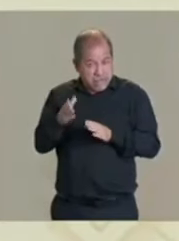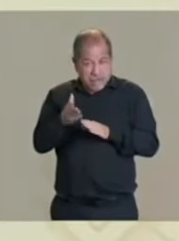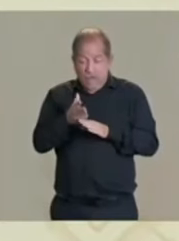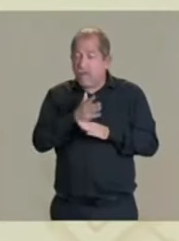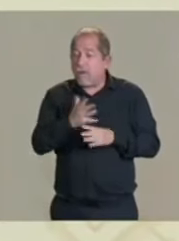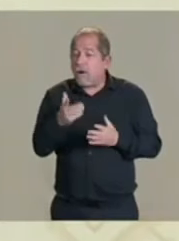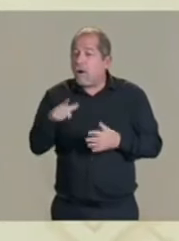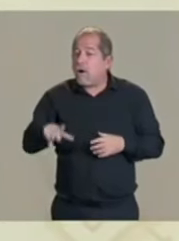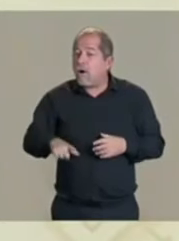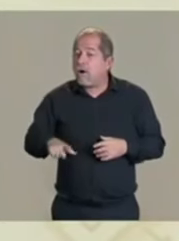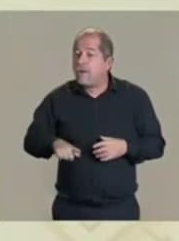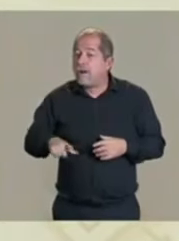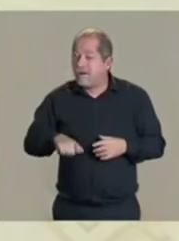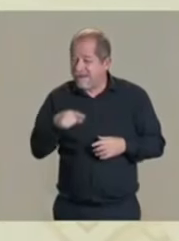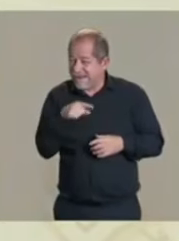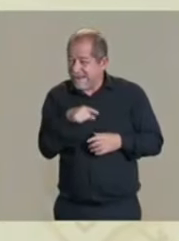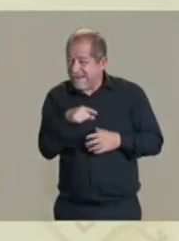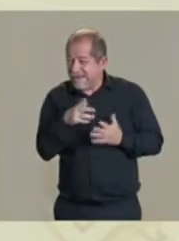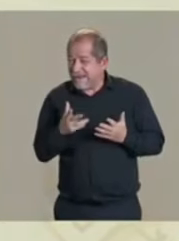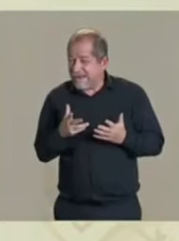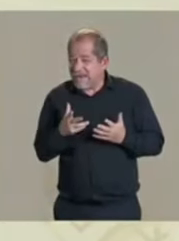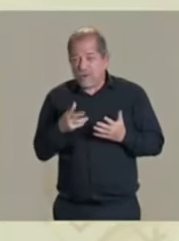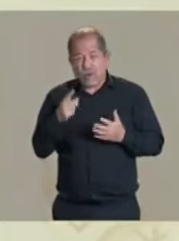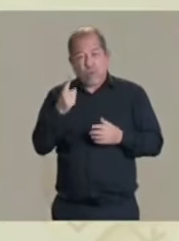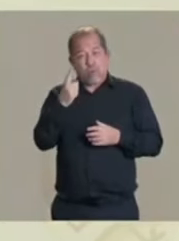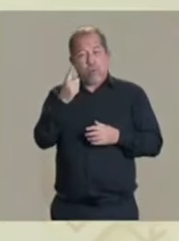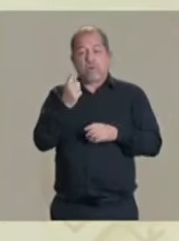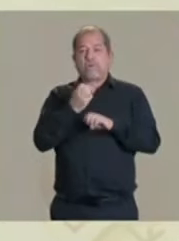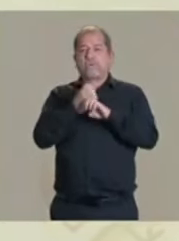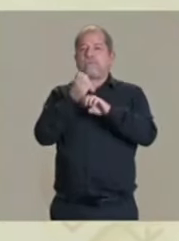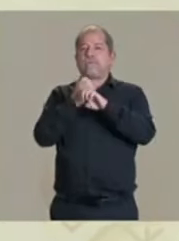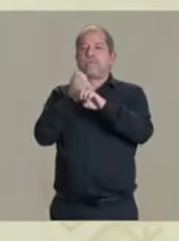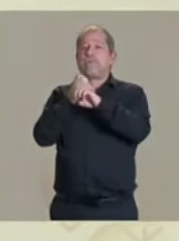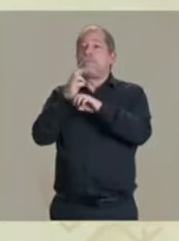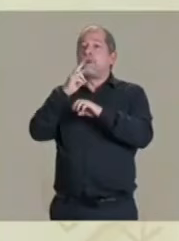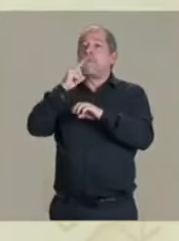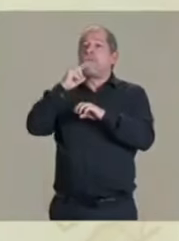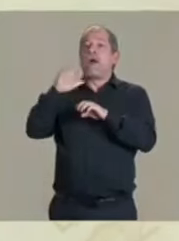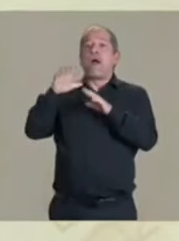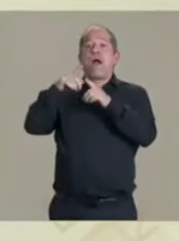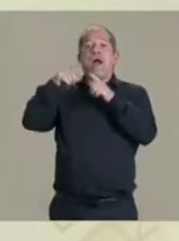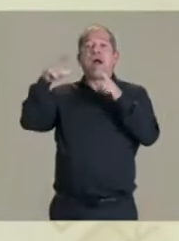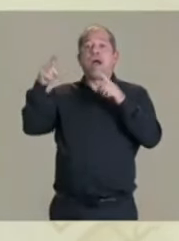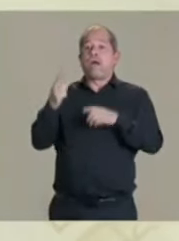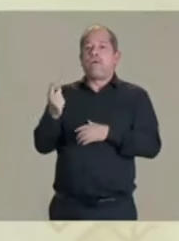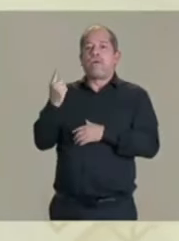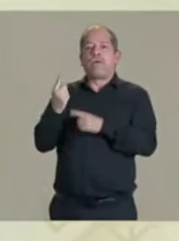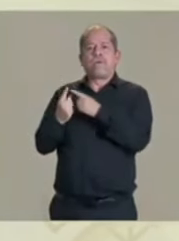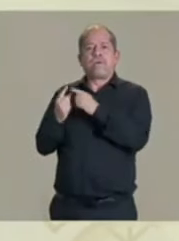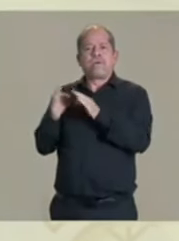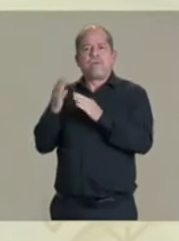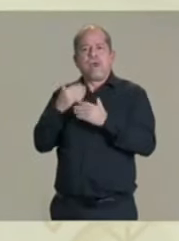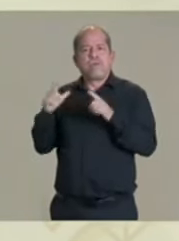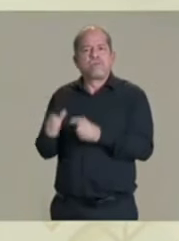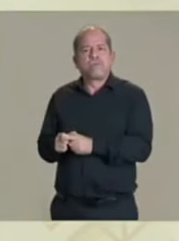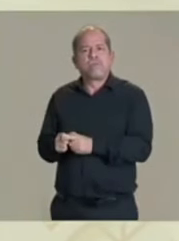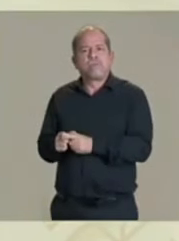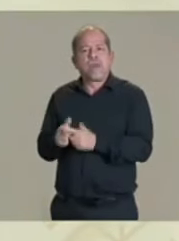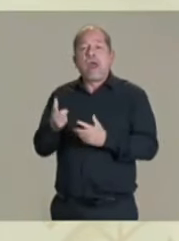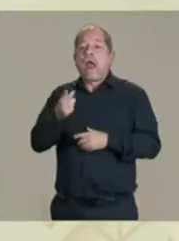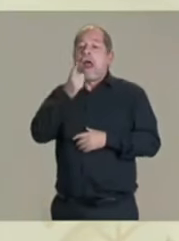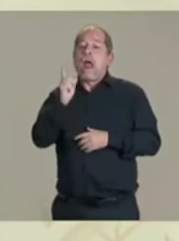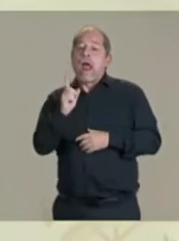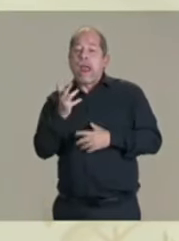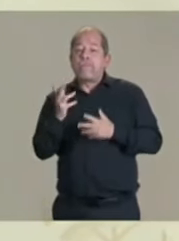sobre seguridad, y de los tres que vamos a estar ahí, o de las dos candidatas y el candidato que vamos a estar ahí, soy